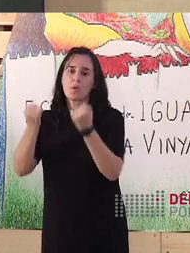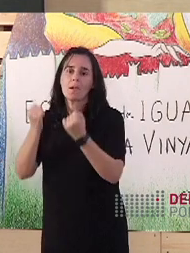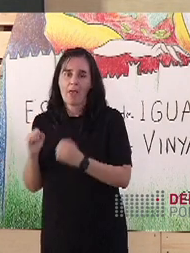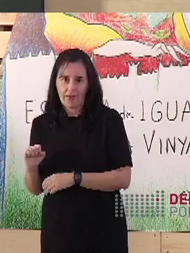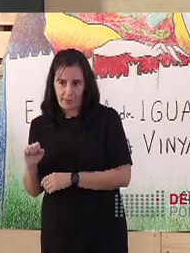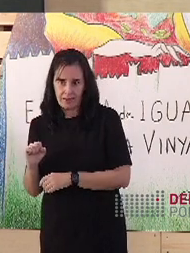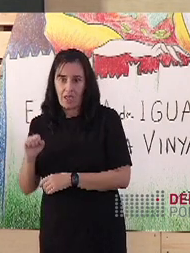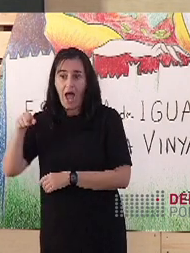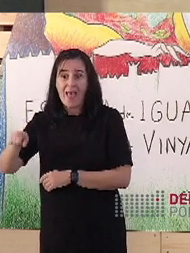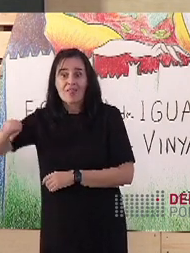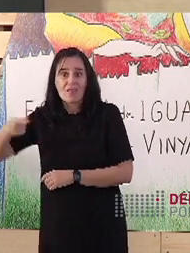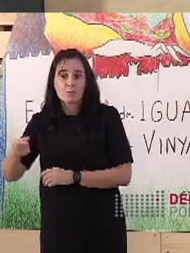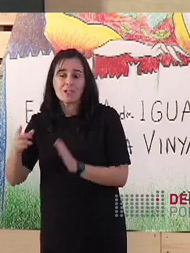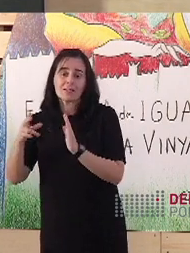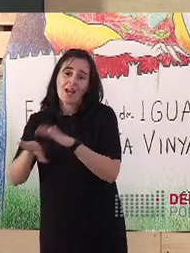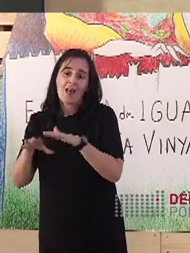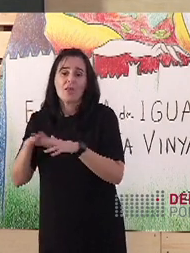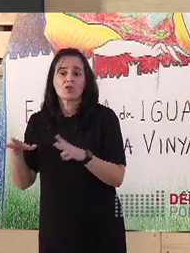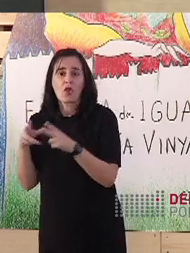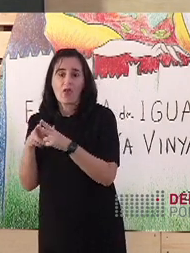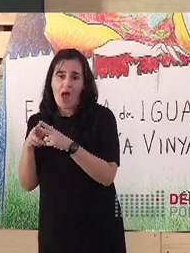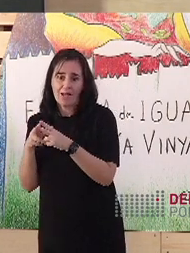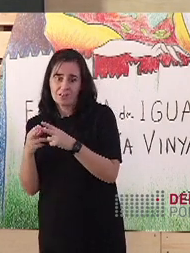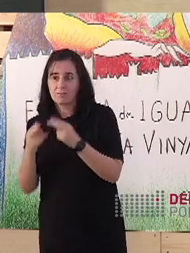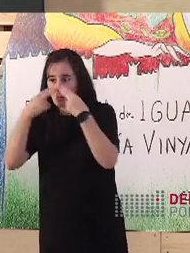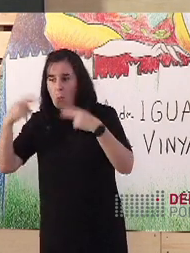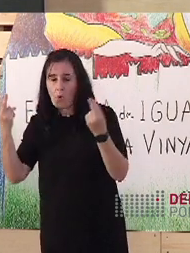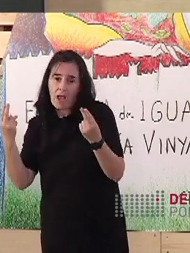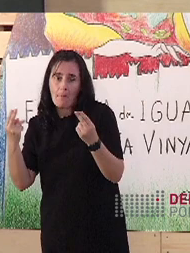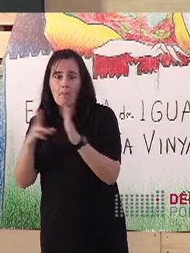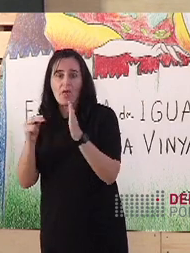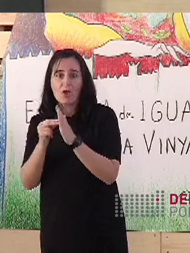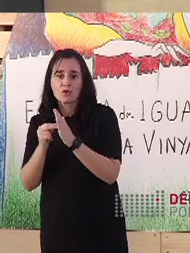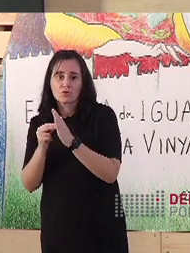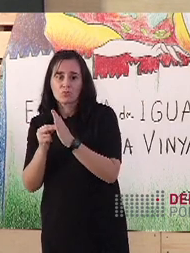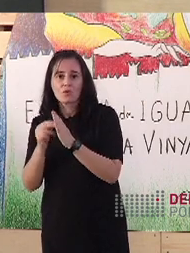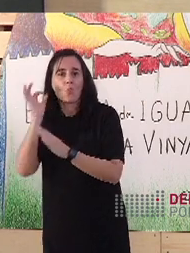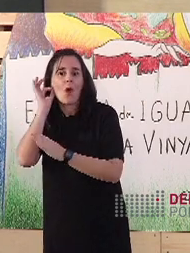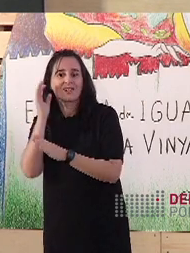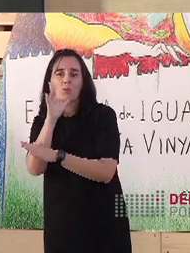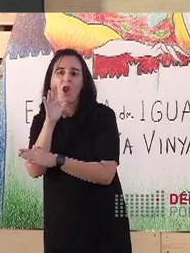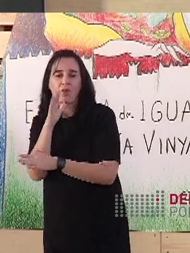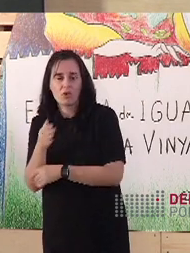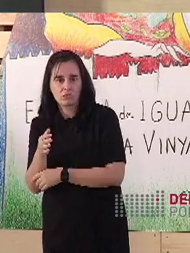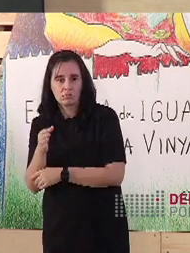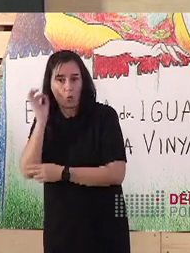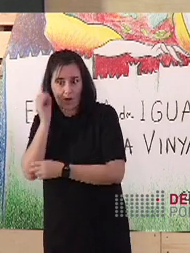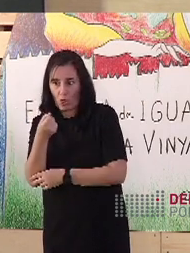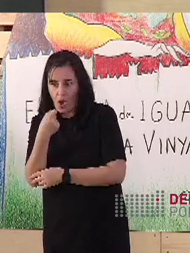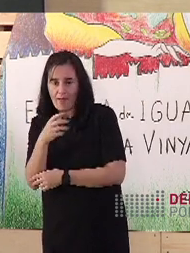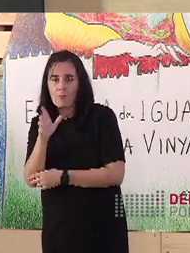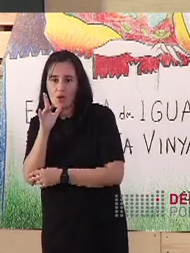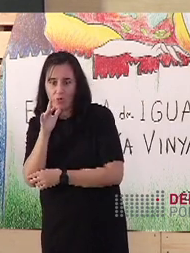sociales vídeos de cómo violan a mujeres que están drogadas, y aquí no pasa nada, ¿eh? Lo podéis encontrar fácilmente.